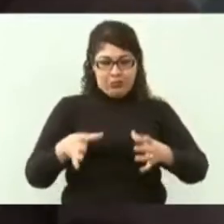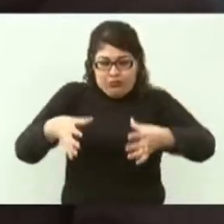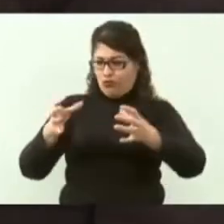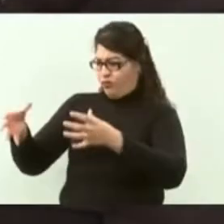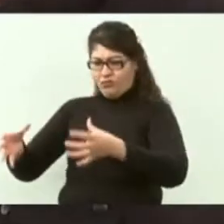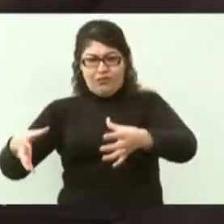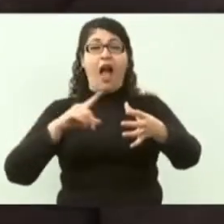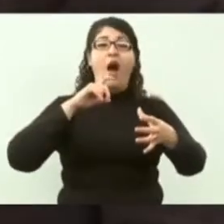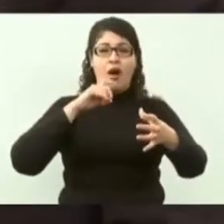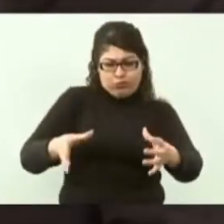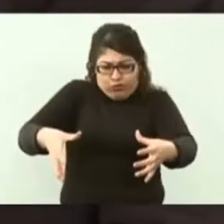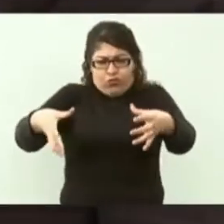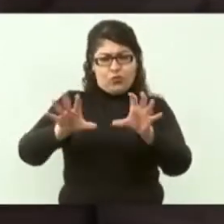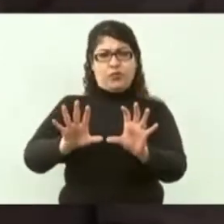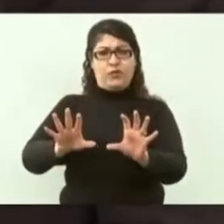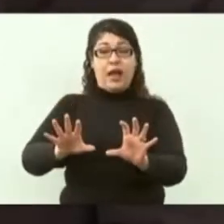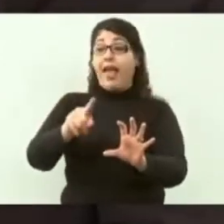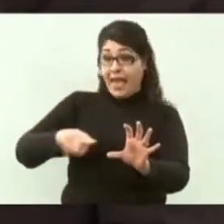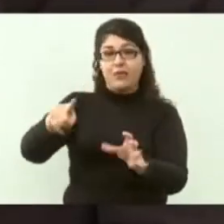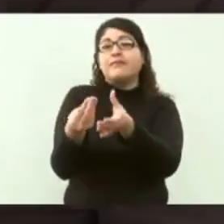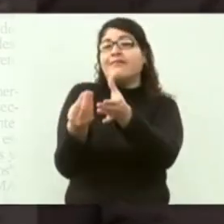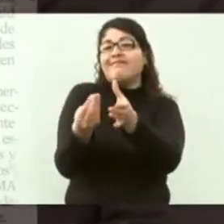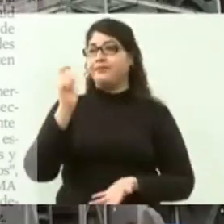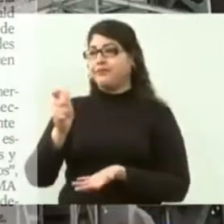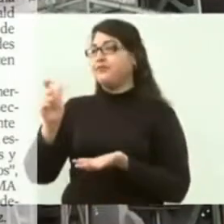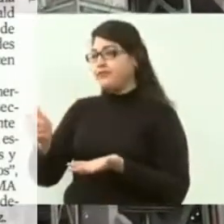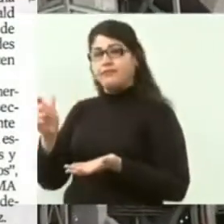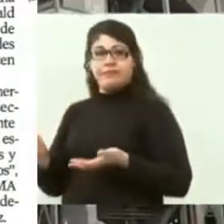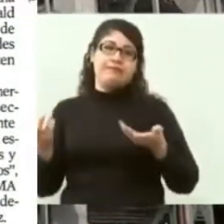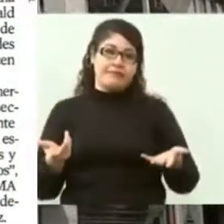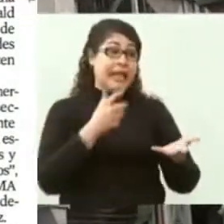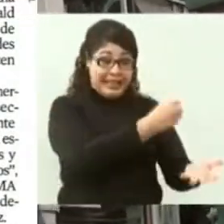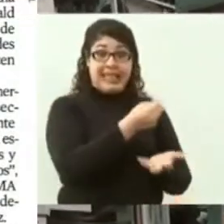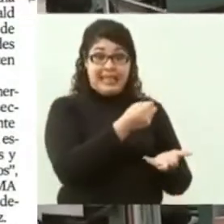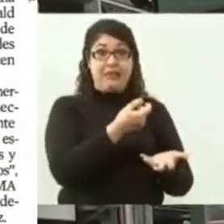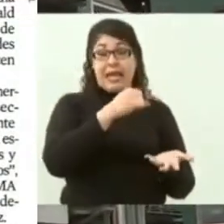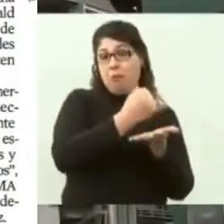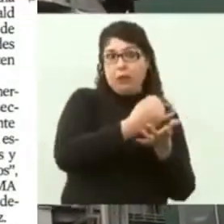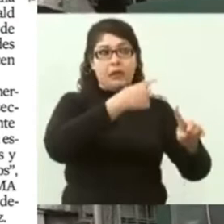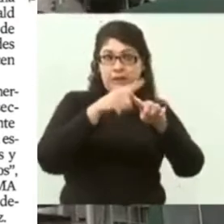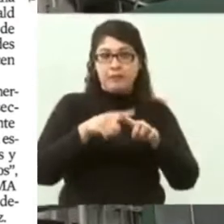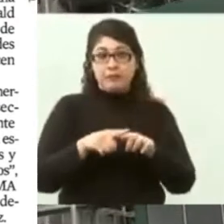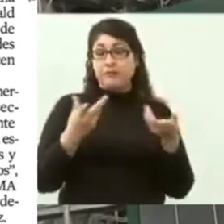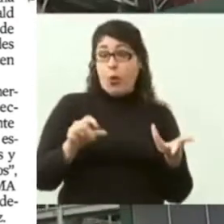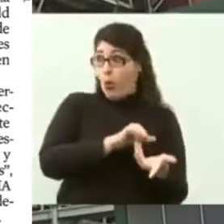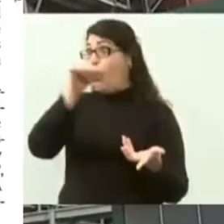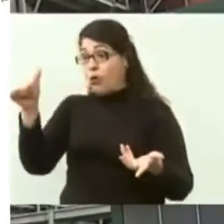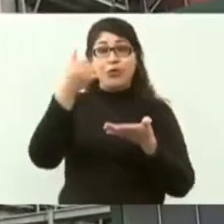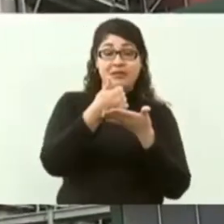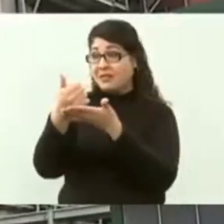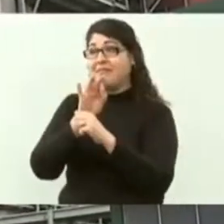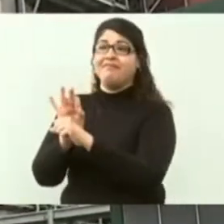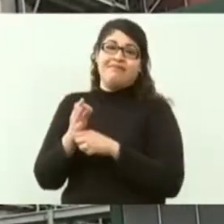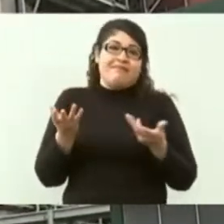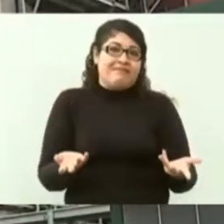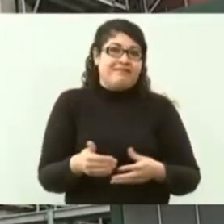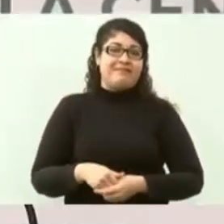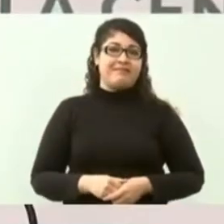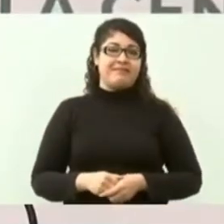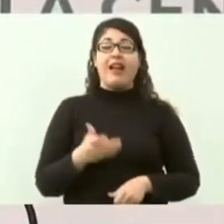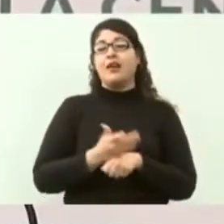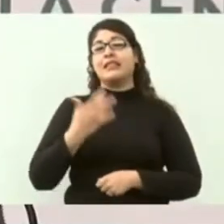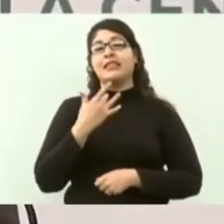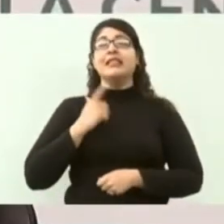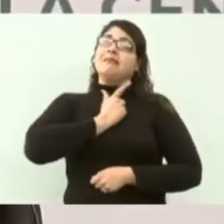otro sofisma, lo de las energías limpias. Y desde ese complejo termoeléctrico